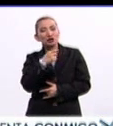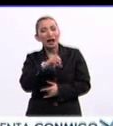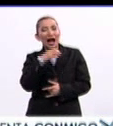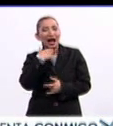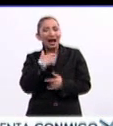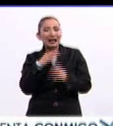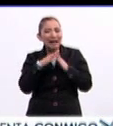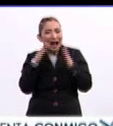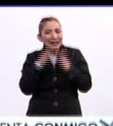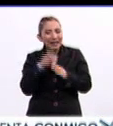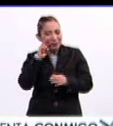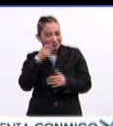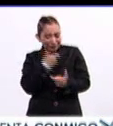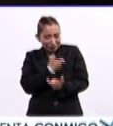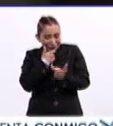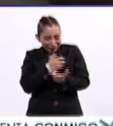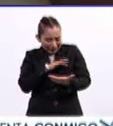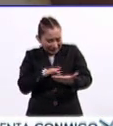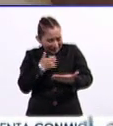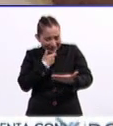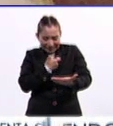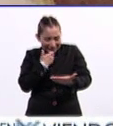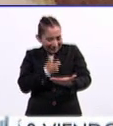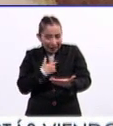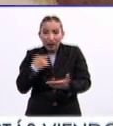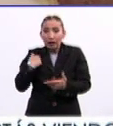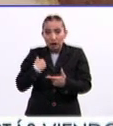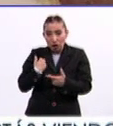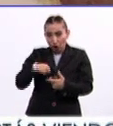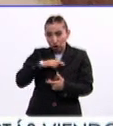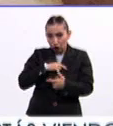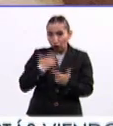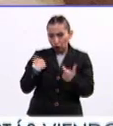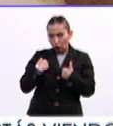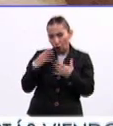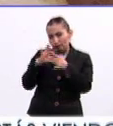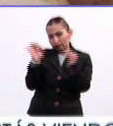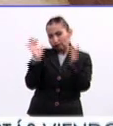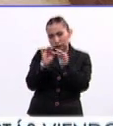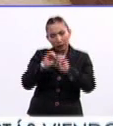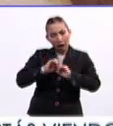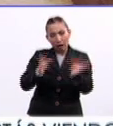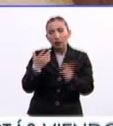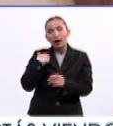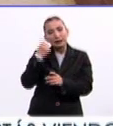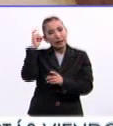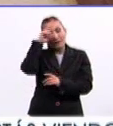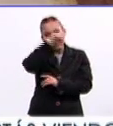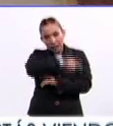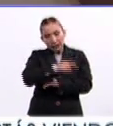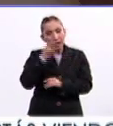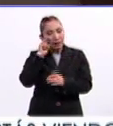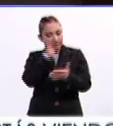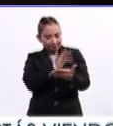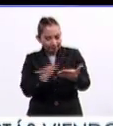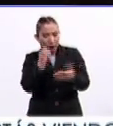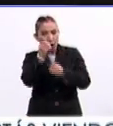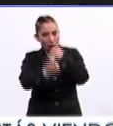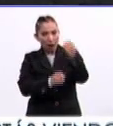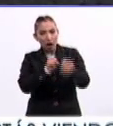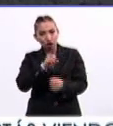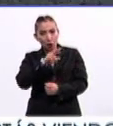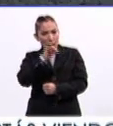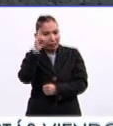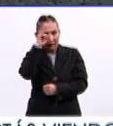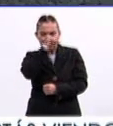comedias, y cuando uno les sabe explicar las cosas, ¿no? Porque, insisto, ¿no? Es difícil acercarse a ciertas obras de Sor Juana, cuando uno les